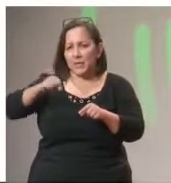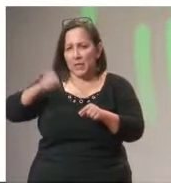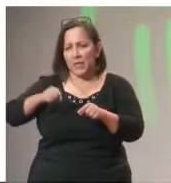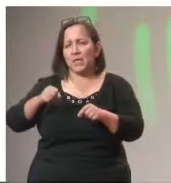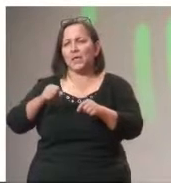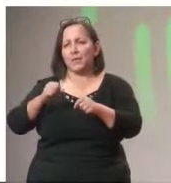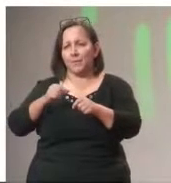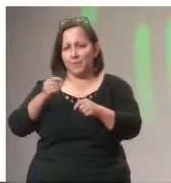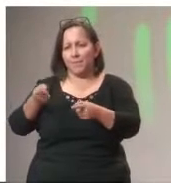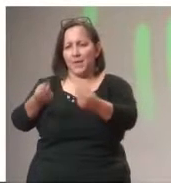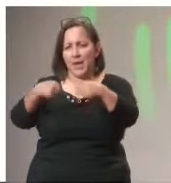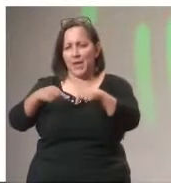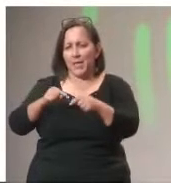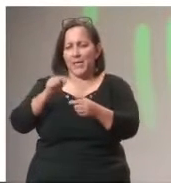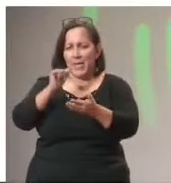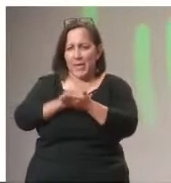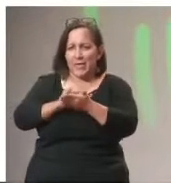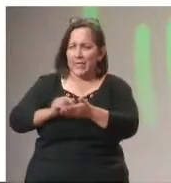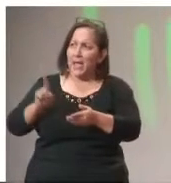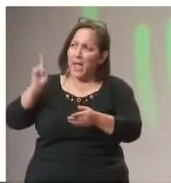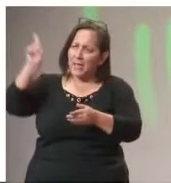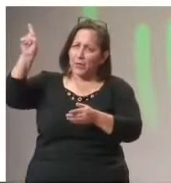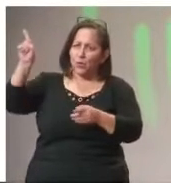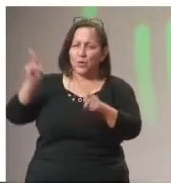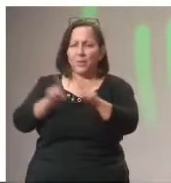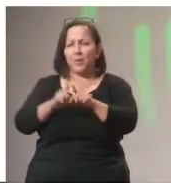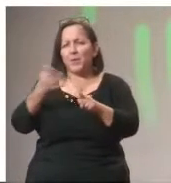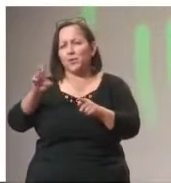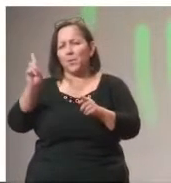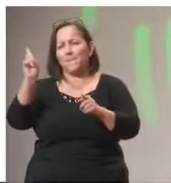esta altitud. Y generalmente ese rango va entre los